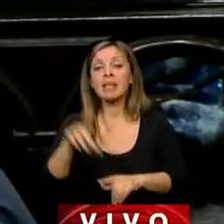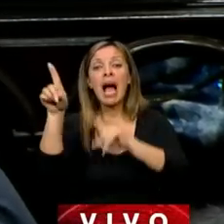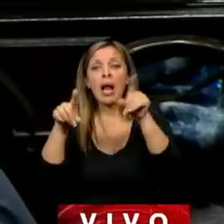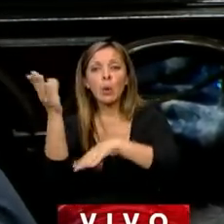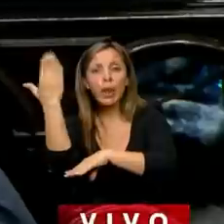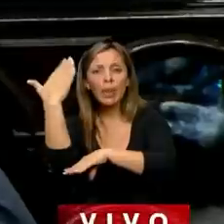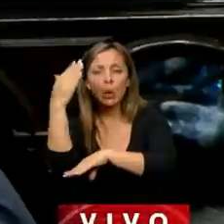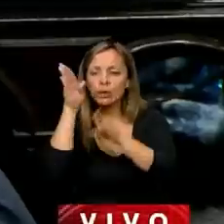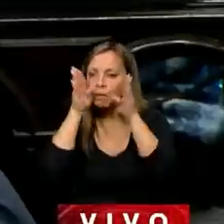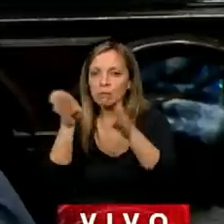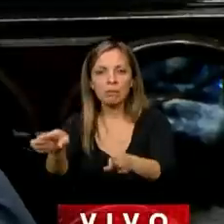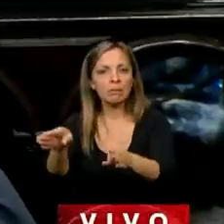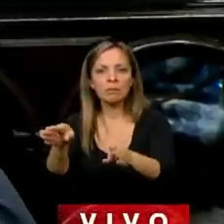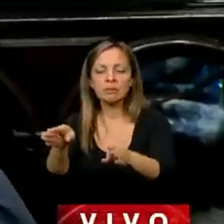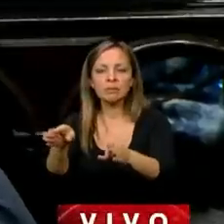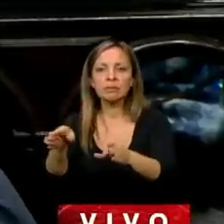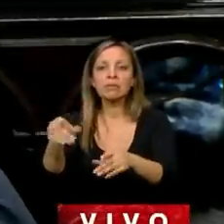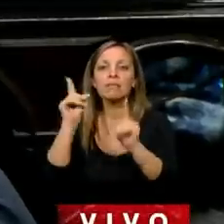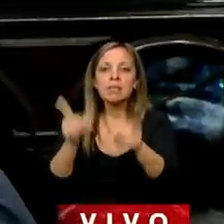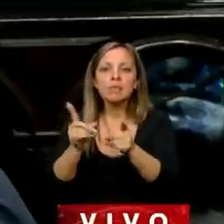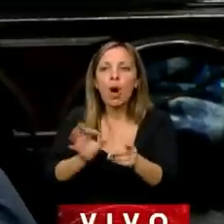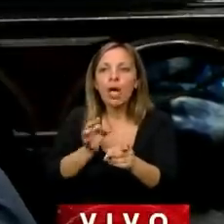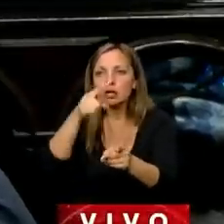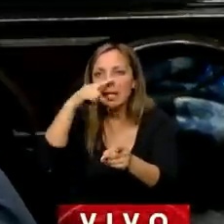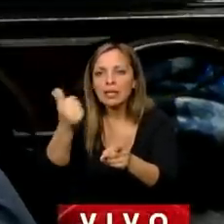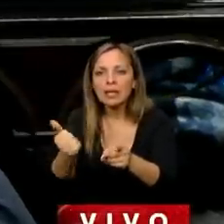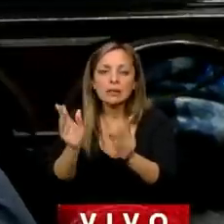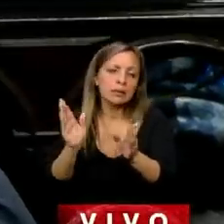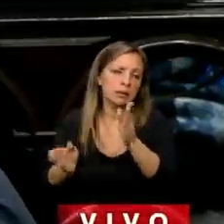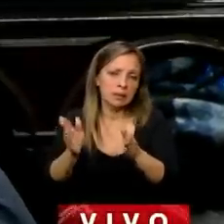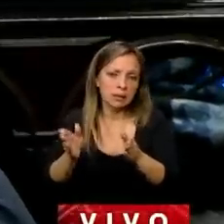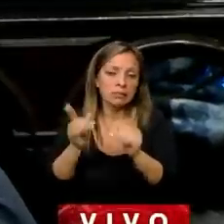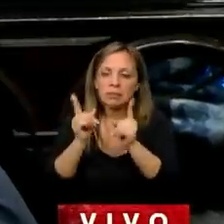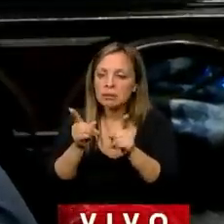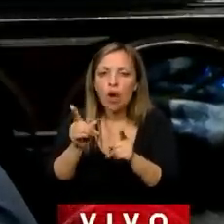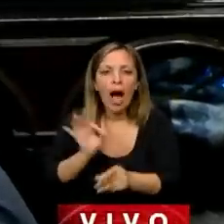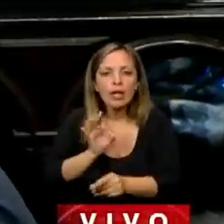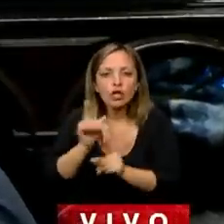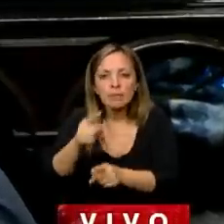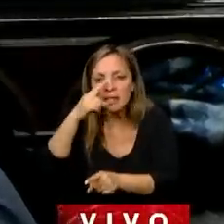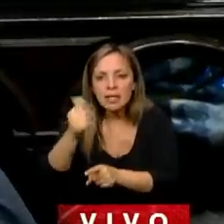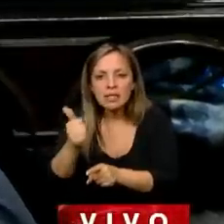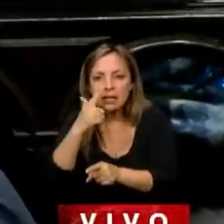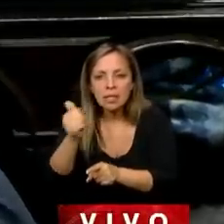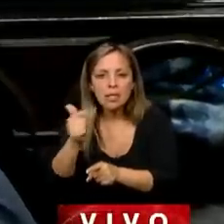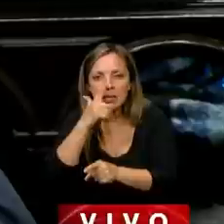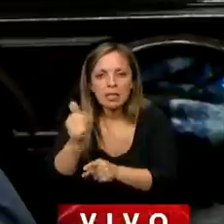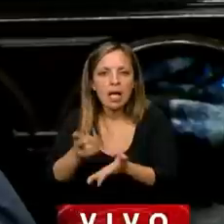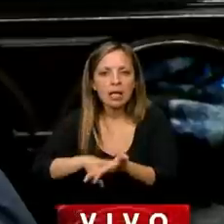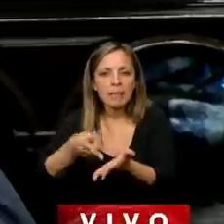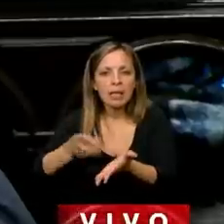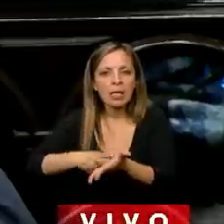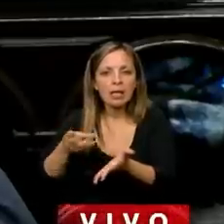discursos anclados en el 76. En el 76. Así